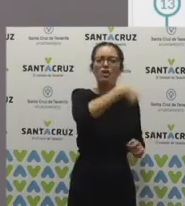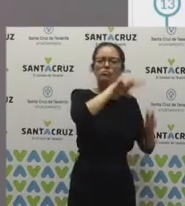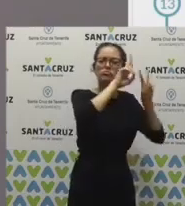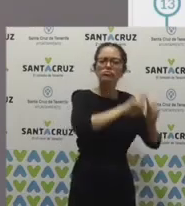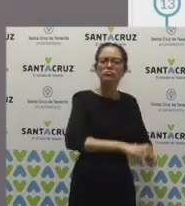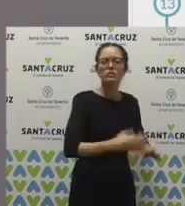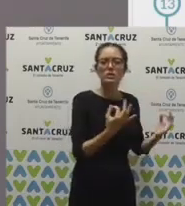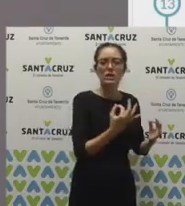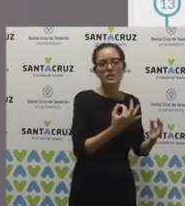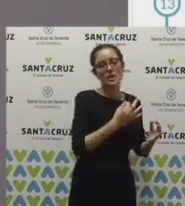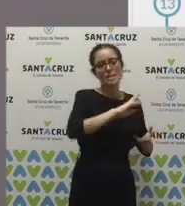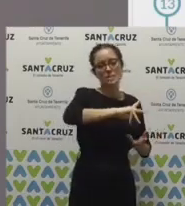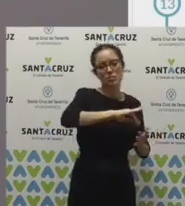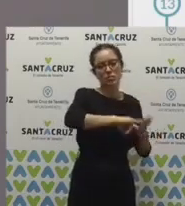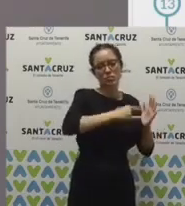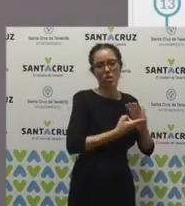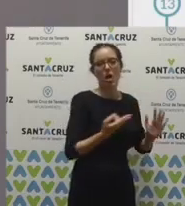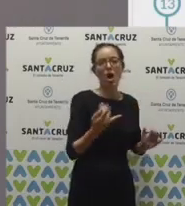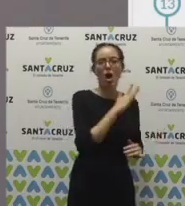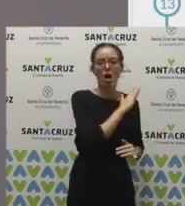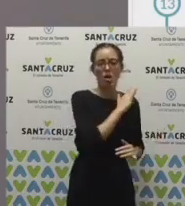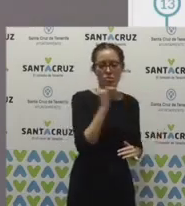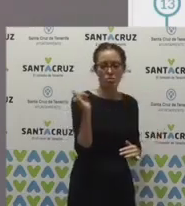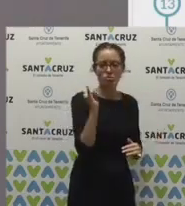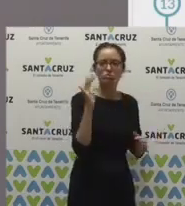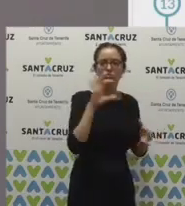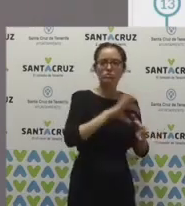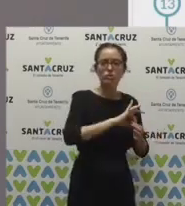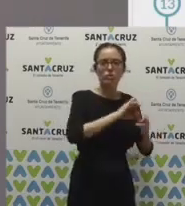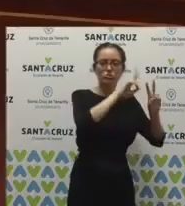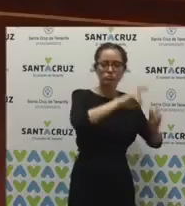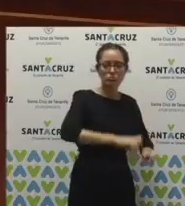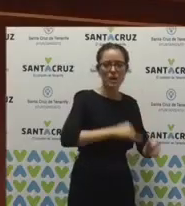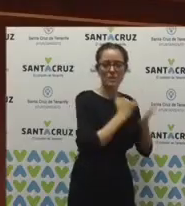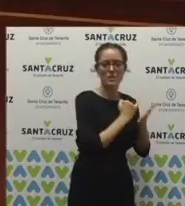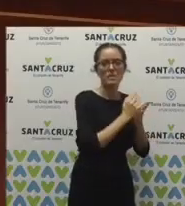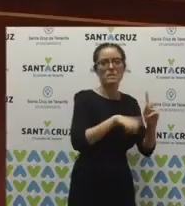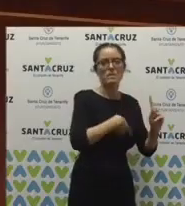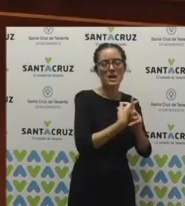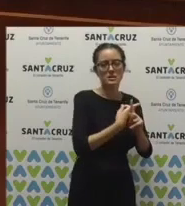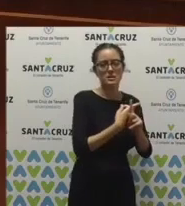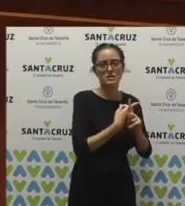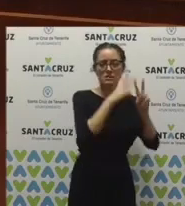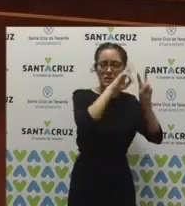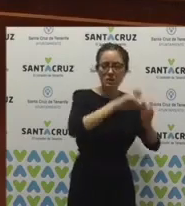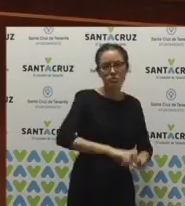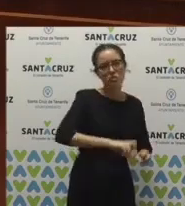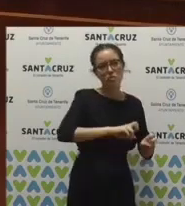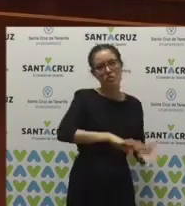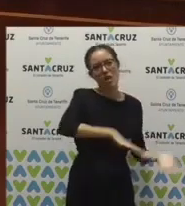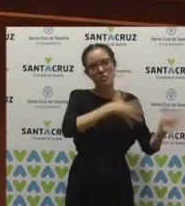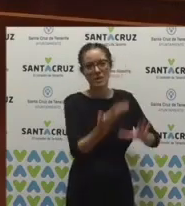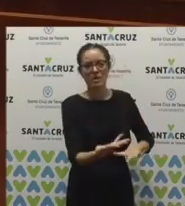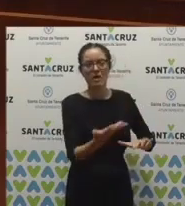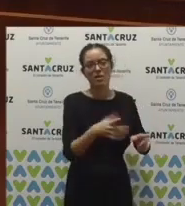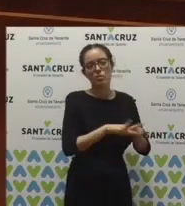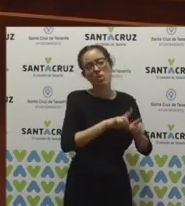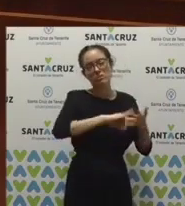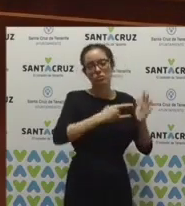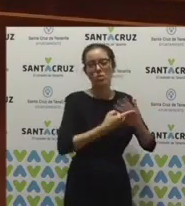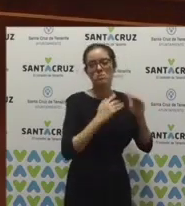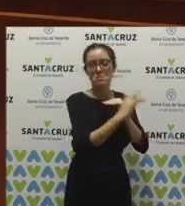la biotecnología azul a través del desarrollo experimental y la investigación aplicada de nuevas tecnologías marinas